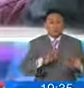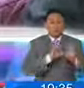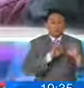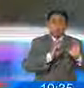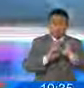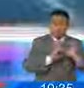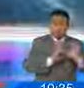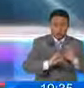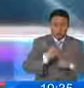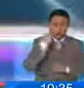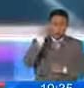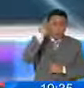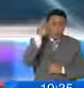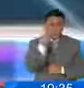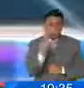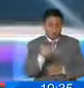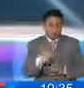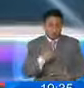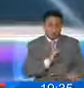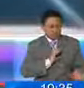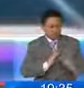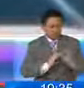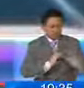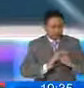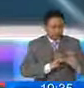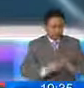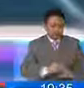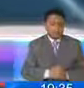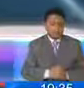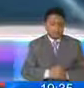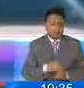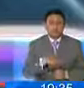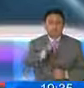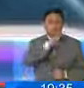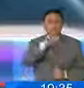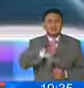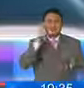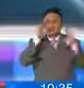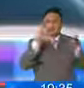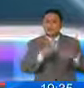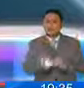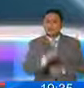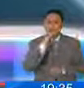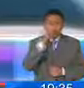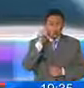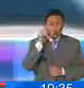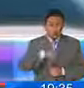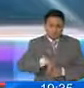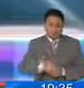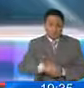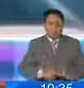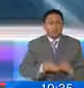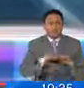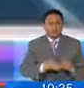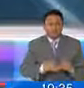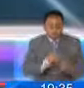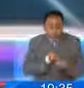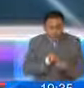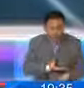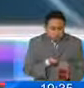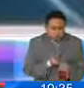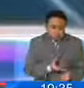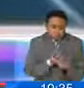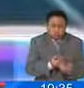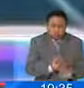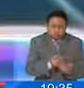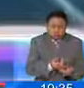adolescente es referir a negociaciones. Lo que siempre se debe trabajar es que desde niños debemos informar